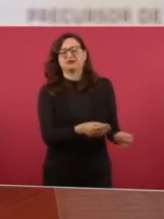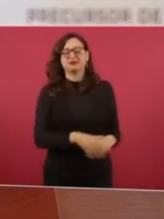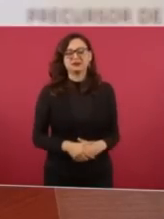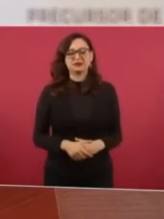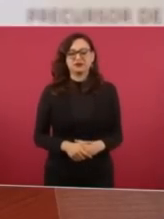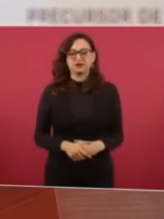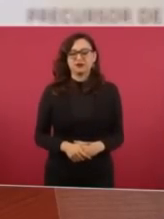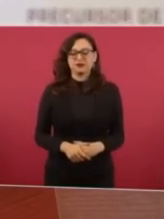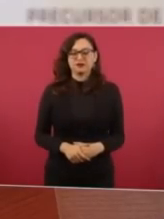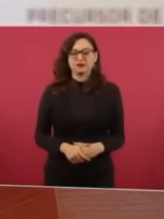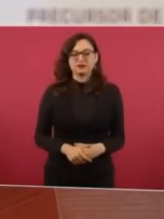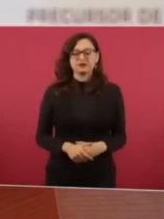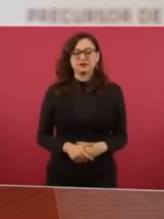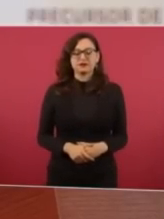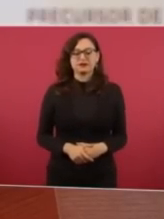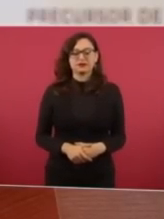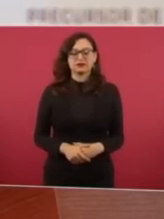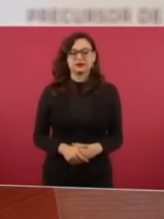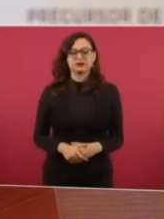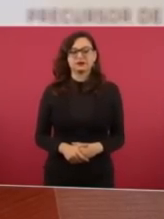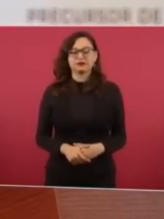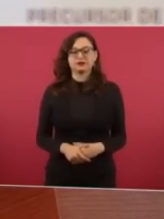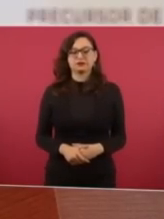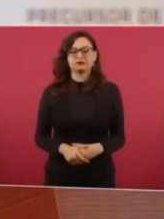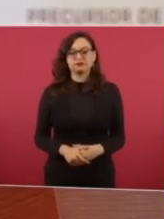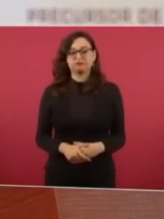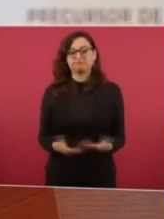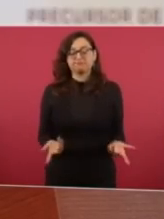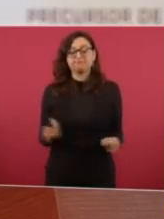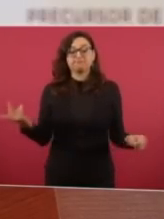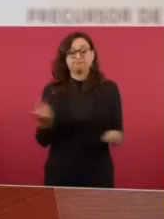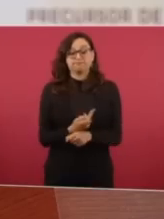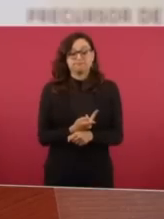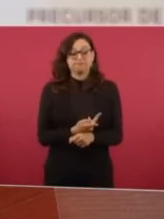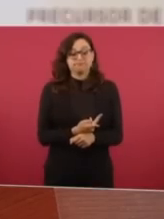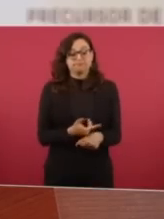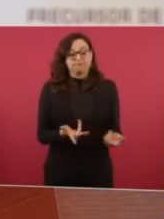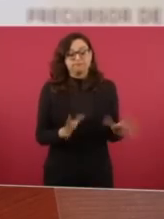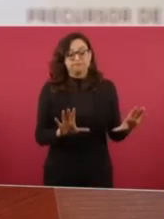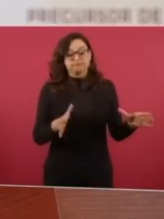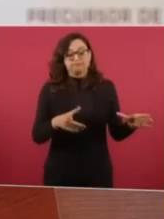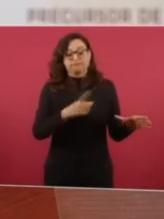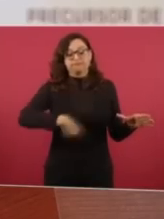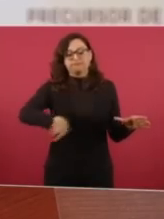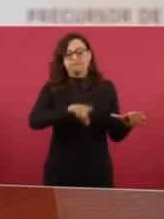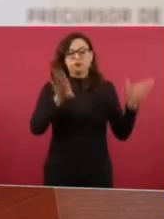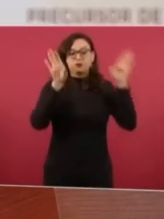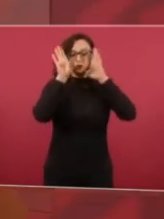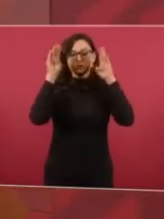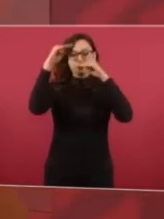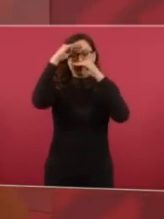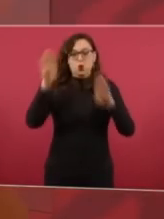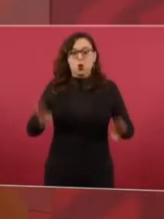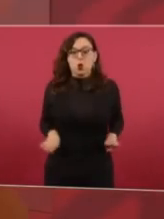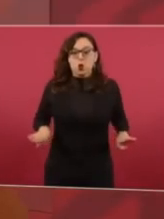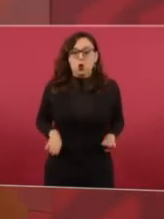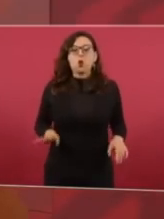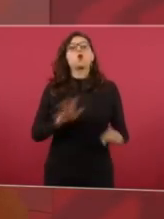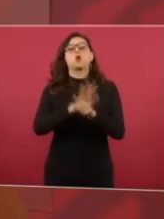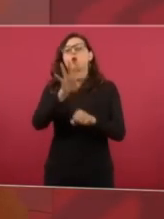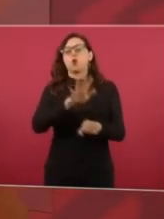más que también en el conservadurismo una de las características ya lo comentamos es la hipocresía